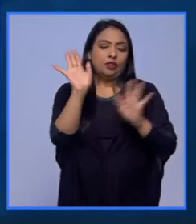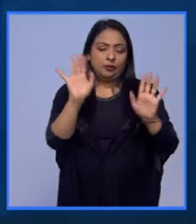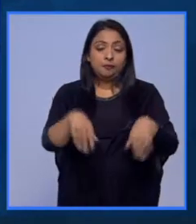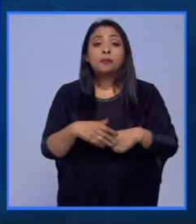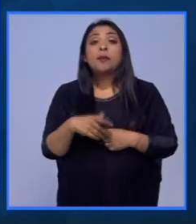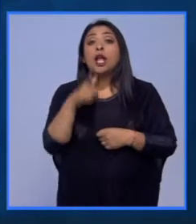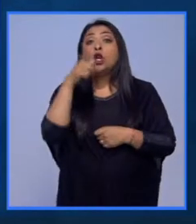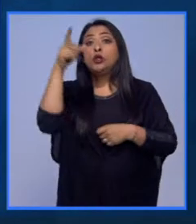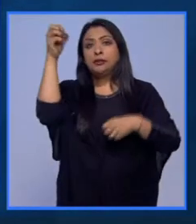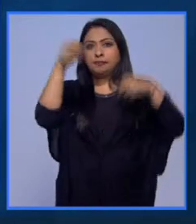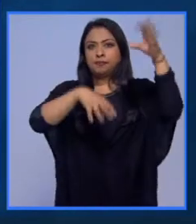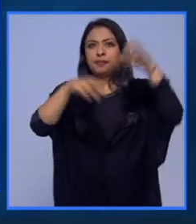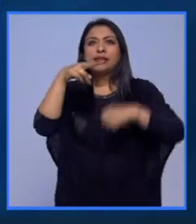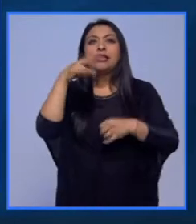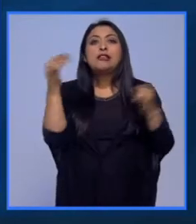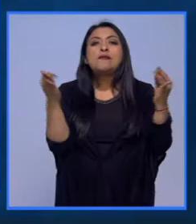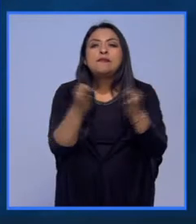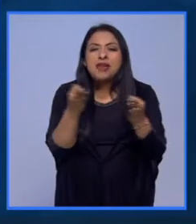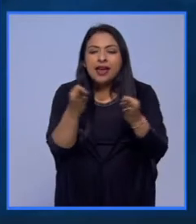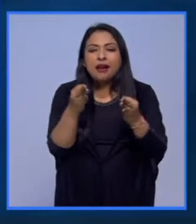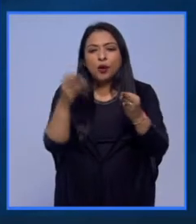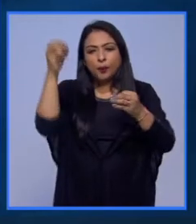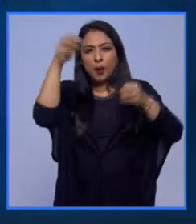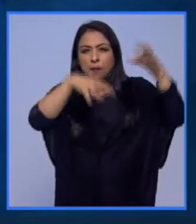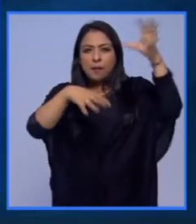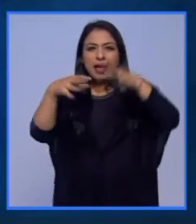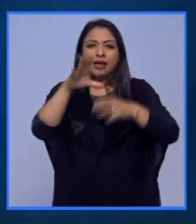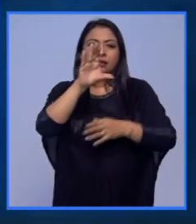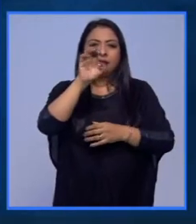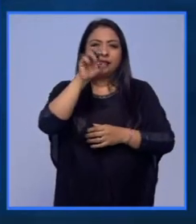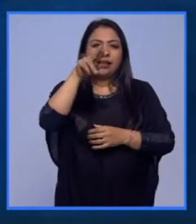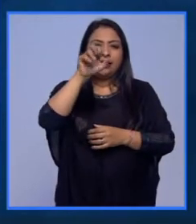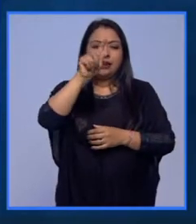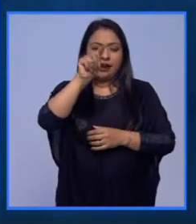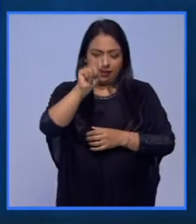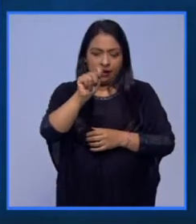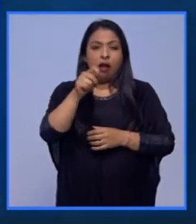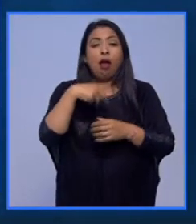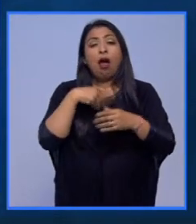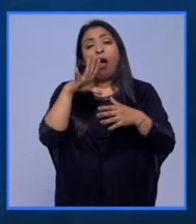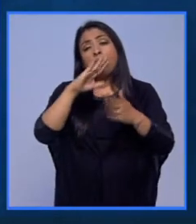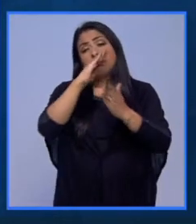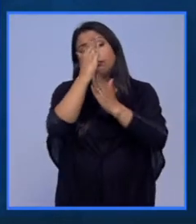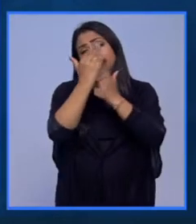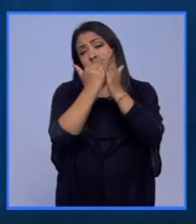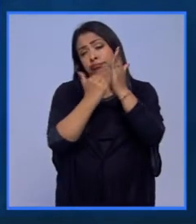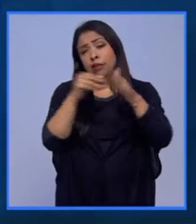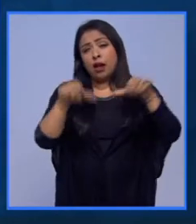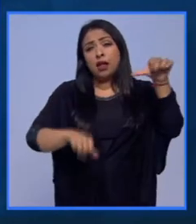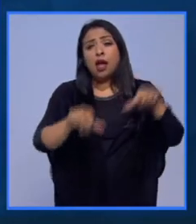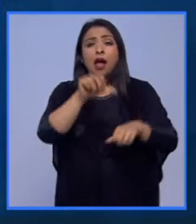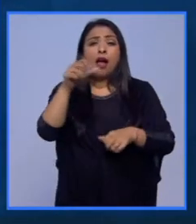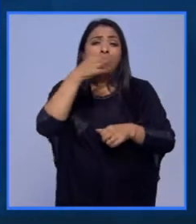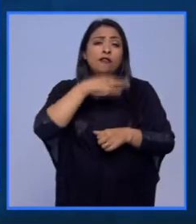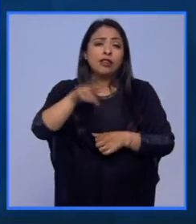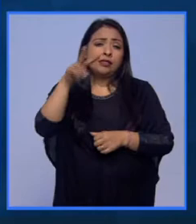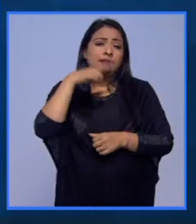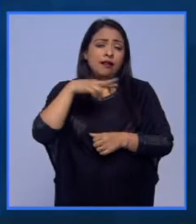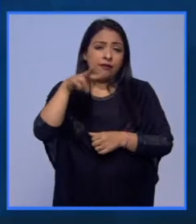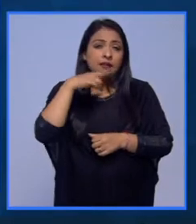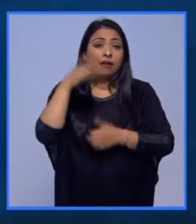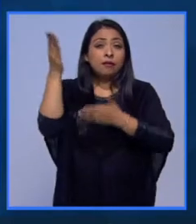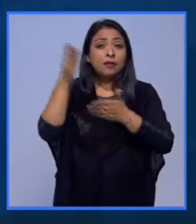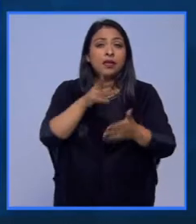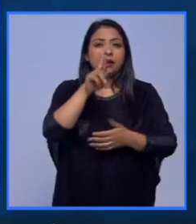luces de invierno, ya lo anticipábamos, iluminan el Centro Nacional de las Artes con una amplia oferta artística para estas fiestas decembrinas. Está con